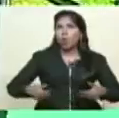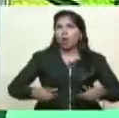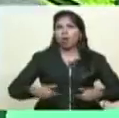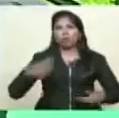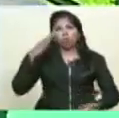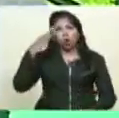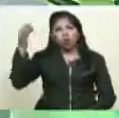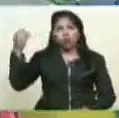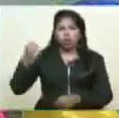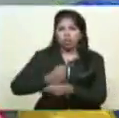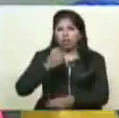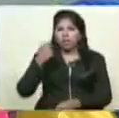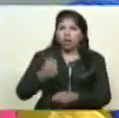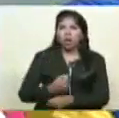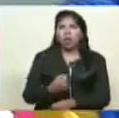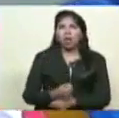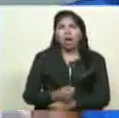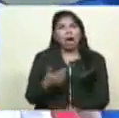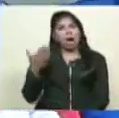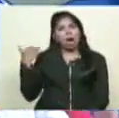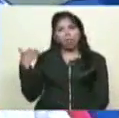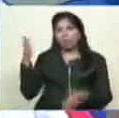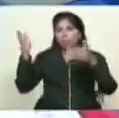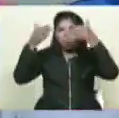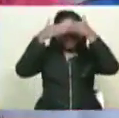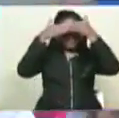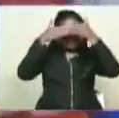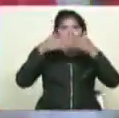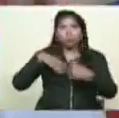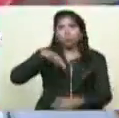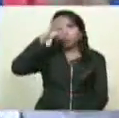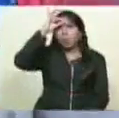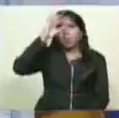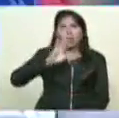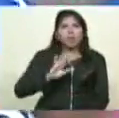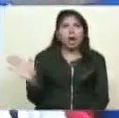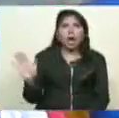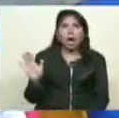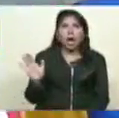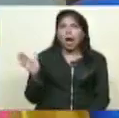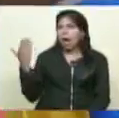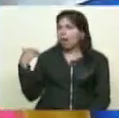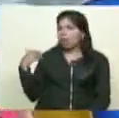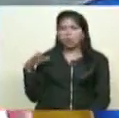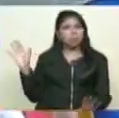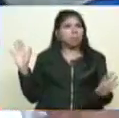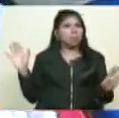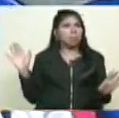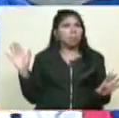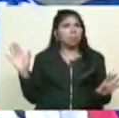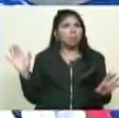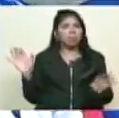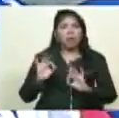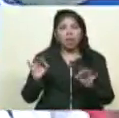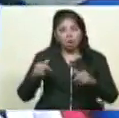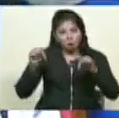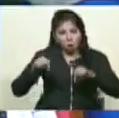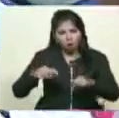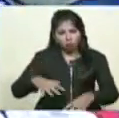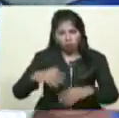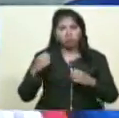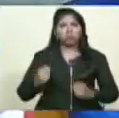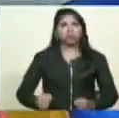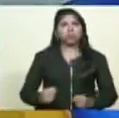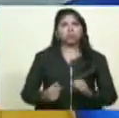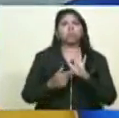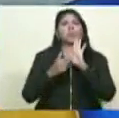porque nosotros antes no conocíamos de esto, presidente. Esto antes no lo podíamos decir y hoy con seguridad lo